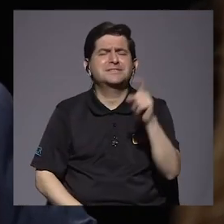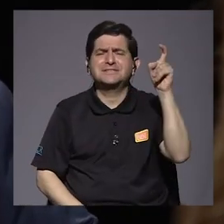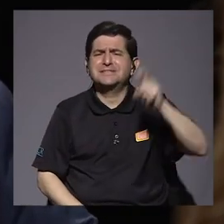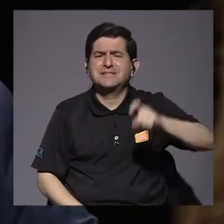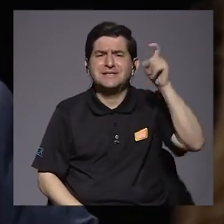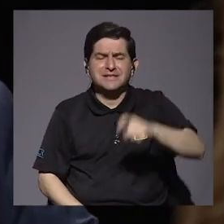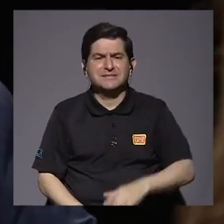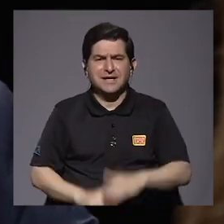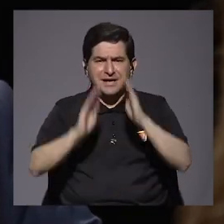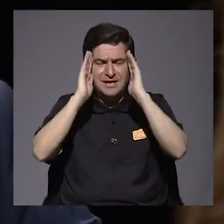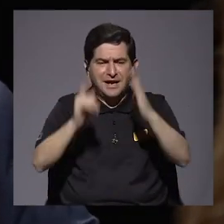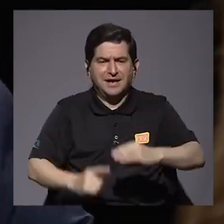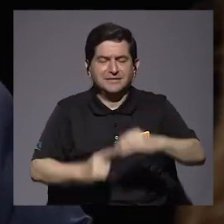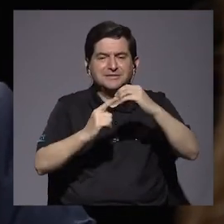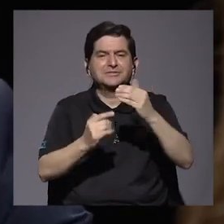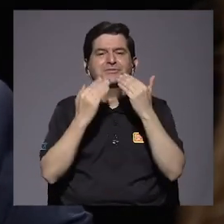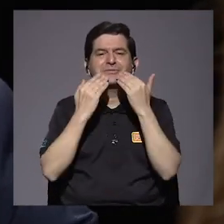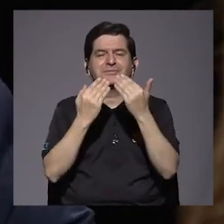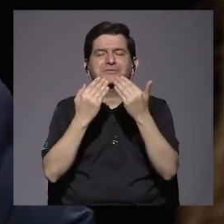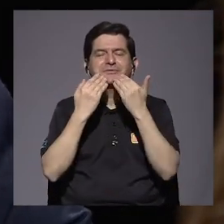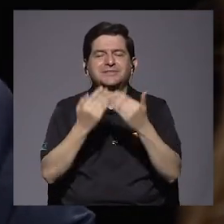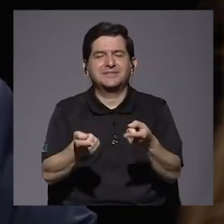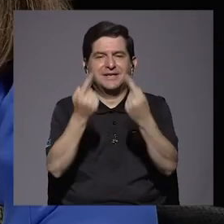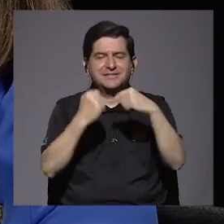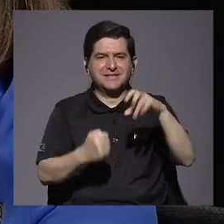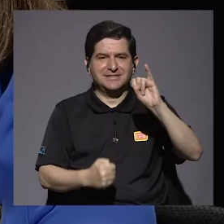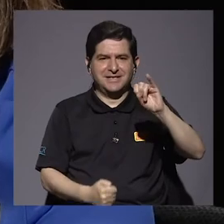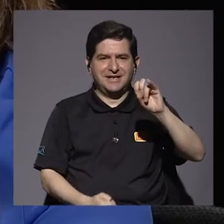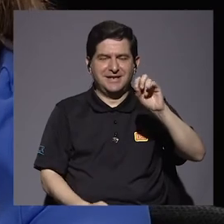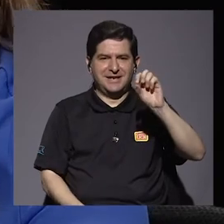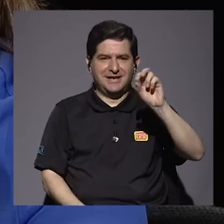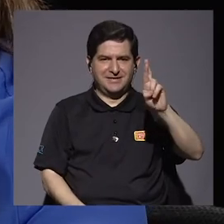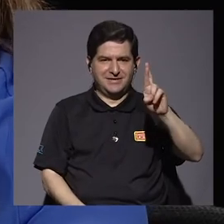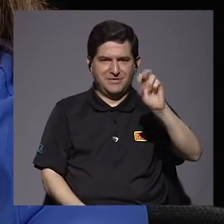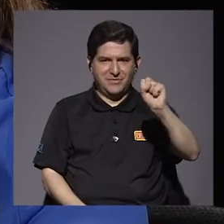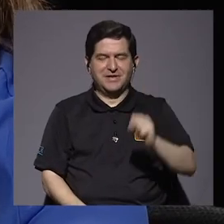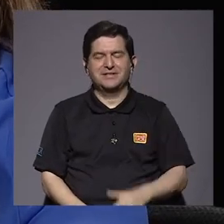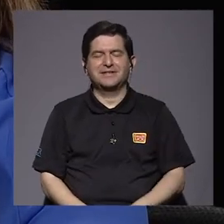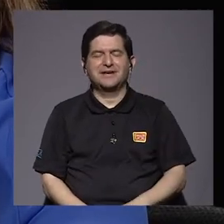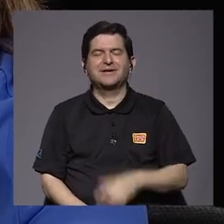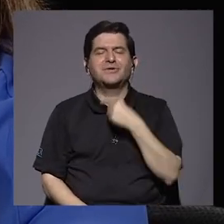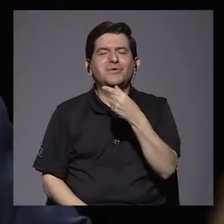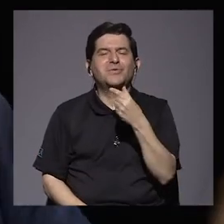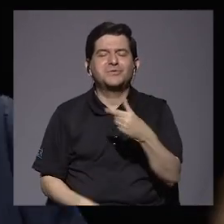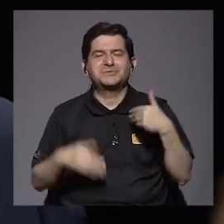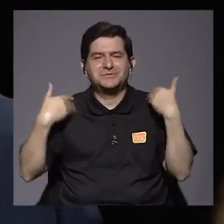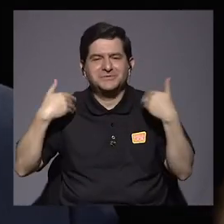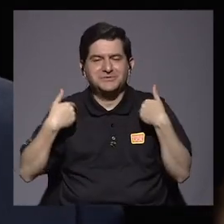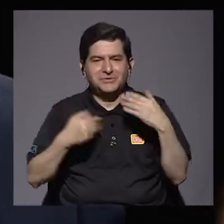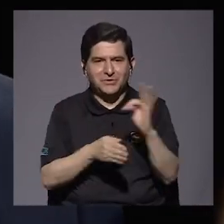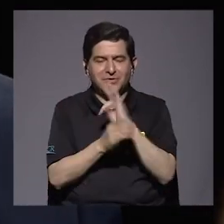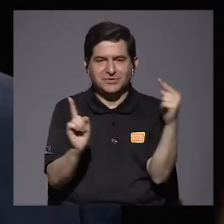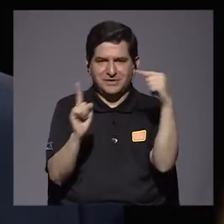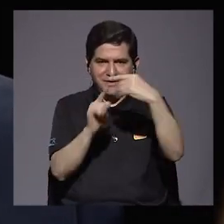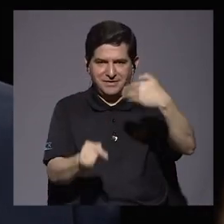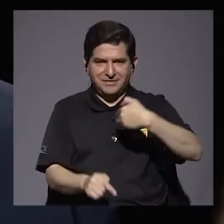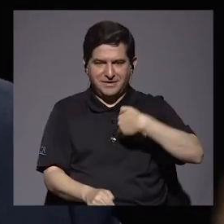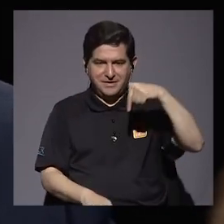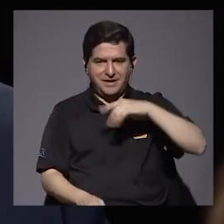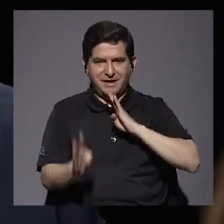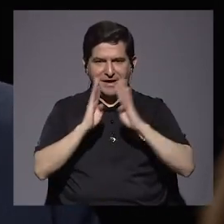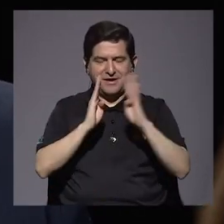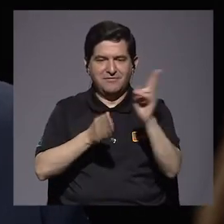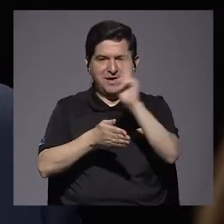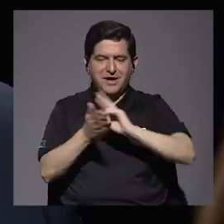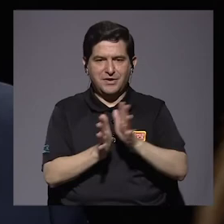necesidad de una atención prioritaria. Muchas gracias por estar con nosotros, doña Inés. Con muchísimo gusto, encantada. Hicimos Televisión con Sentido hablando